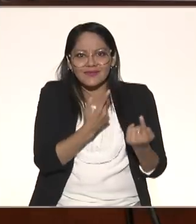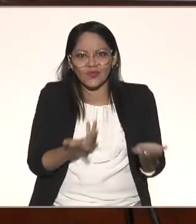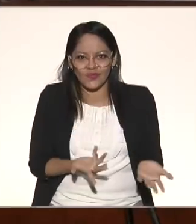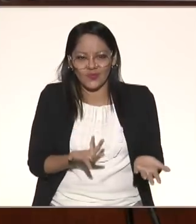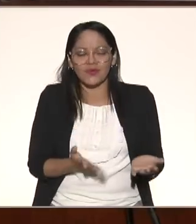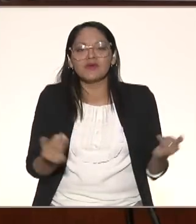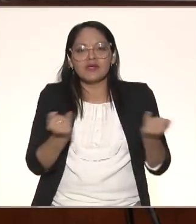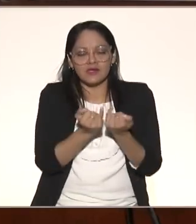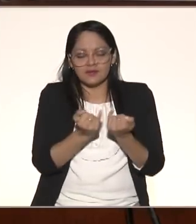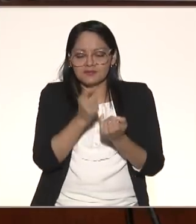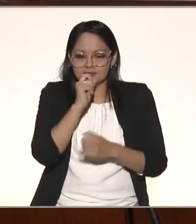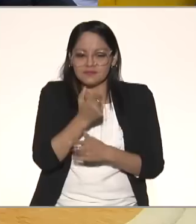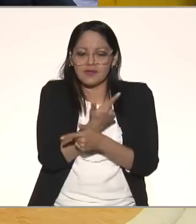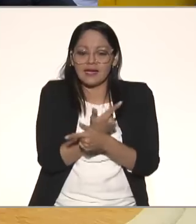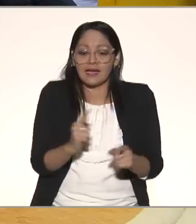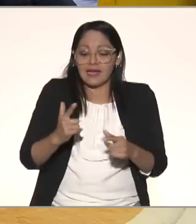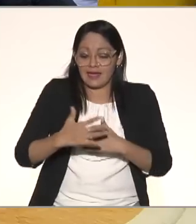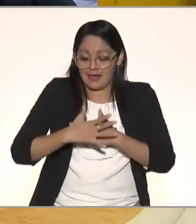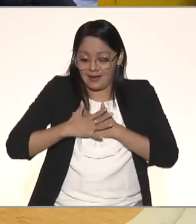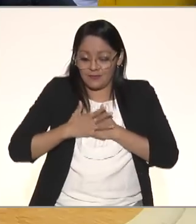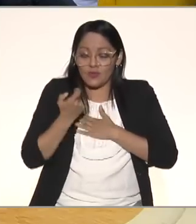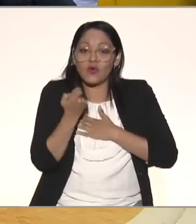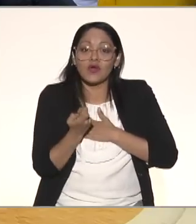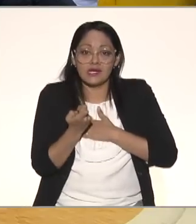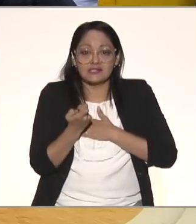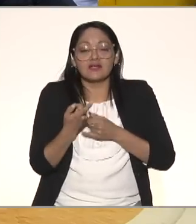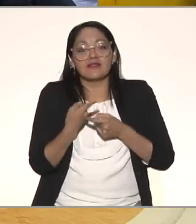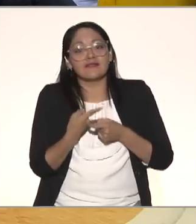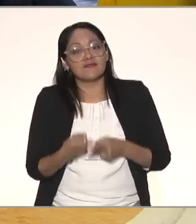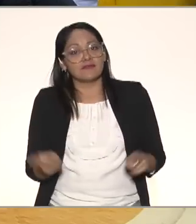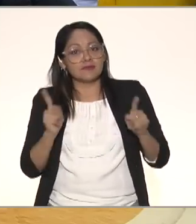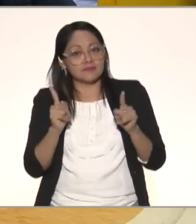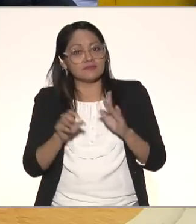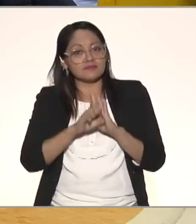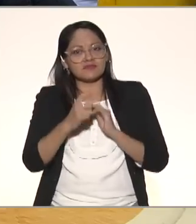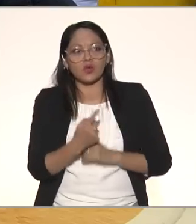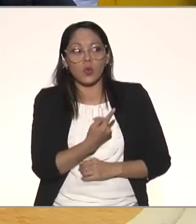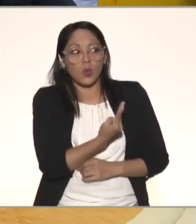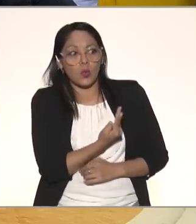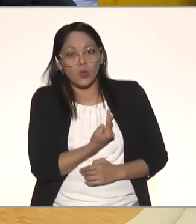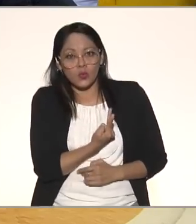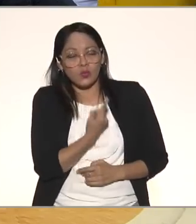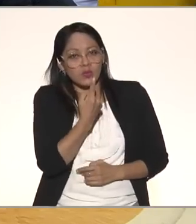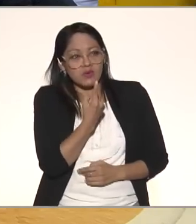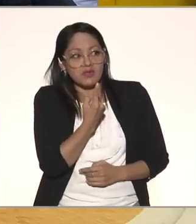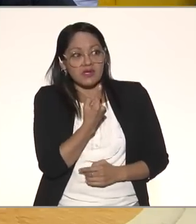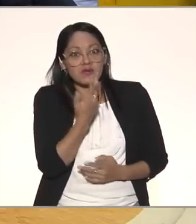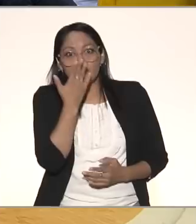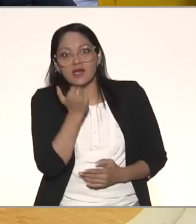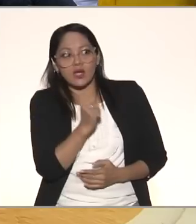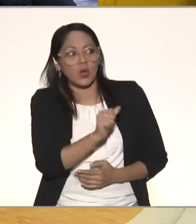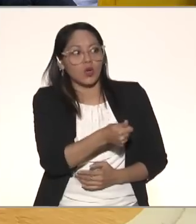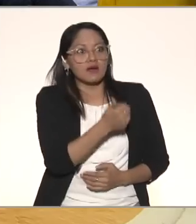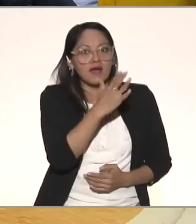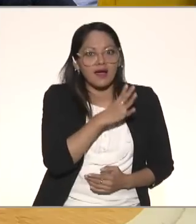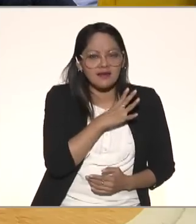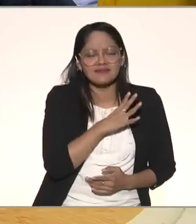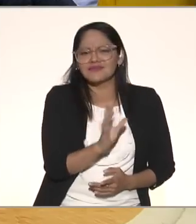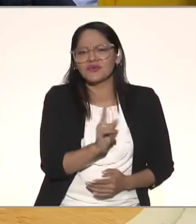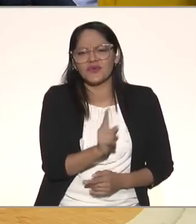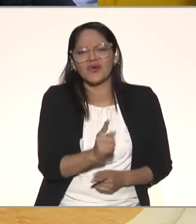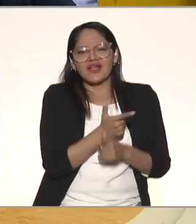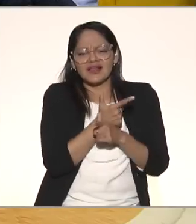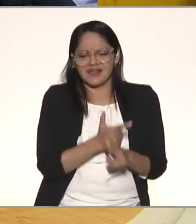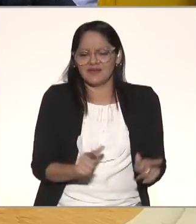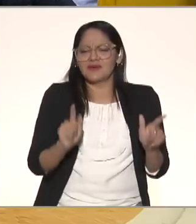libertad y el amor son dos caras de la misma moneda. No puede haber una sin la otra. Sin embargo, la libertad tiene